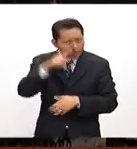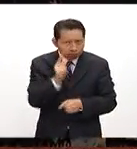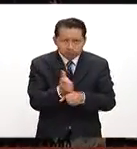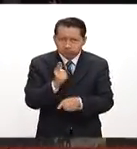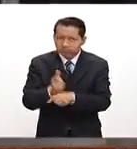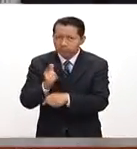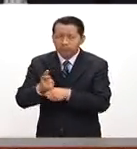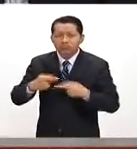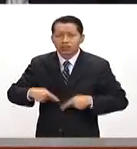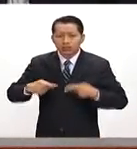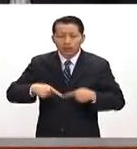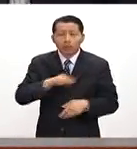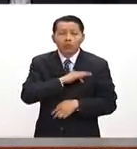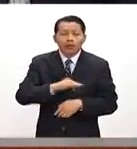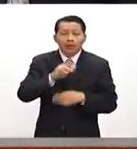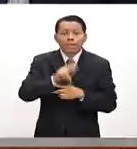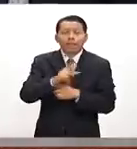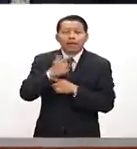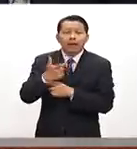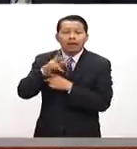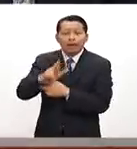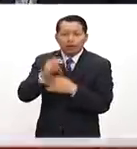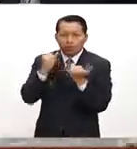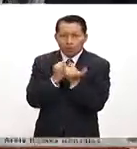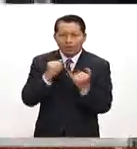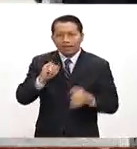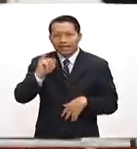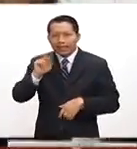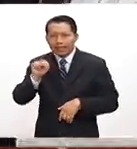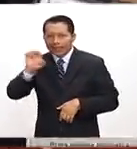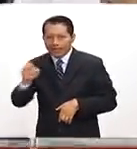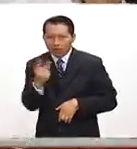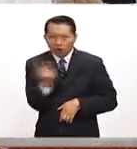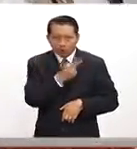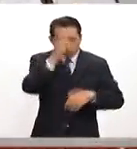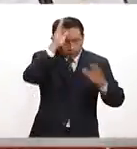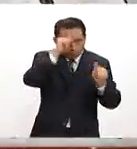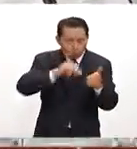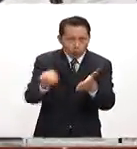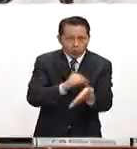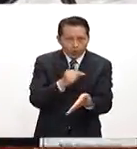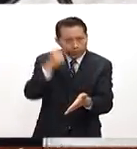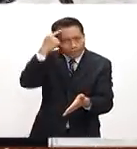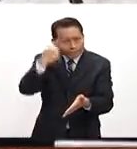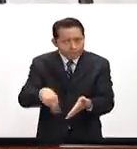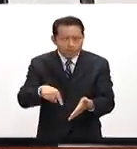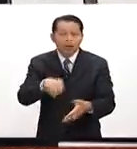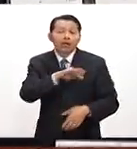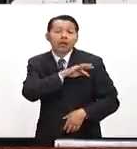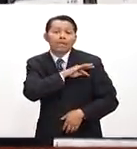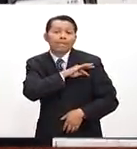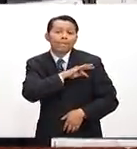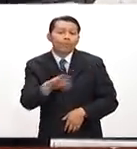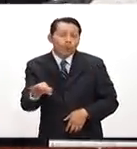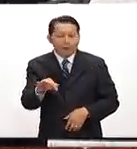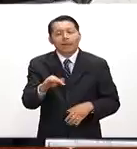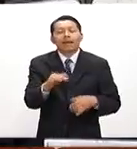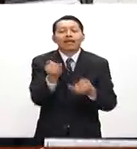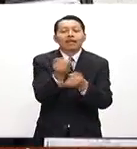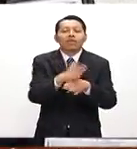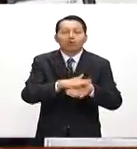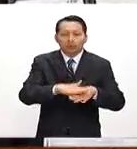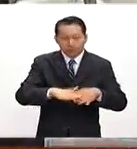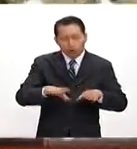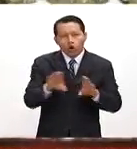de cadáveres, la Procuraduría General de la República y el Instituto Nacional Electoral firmaron un convenio que permitirá compartir información de